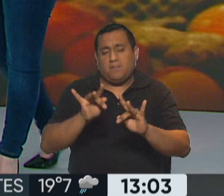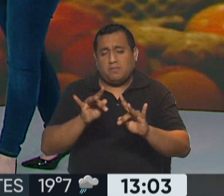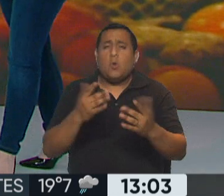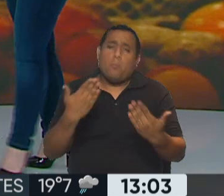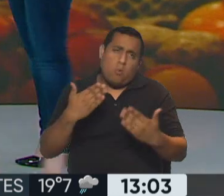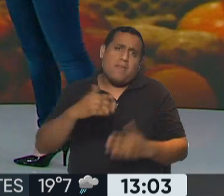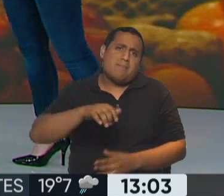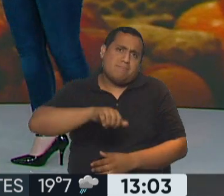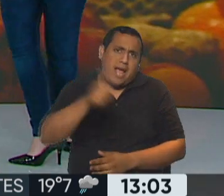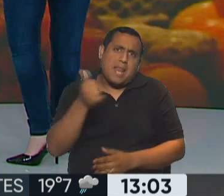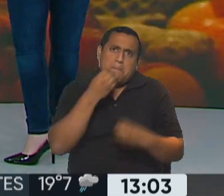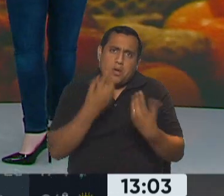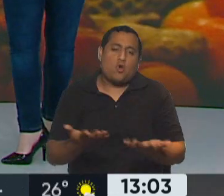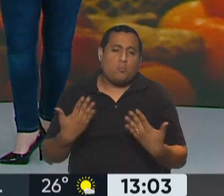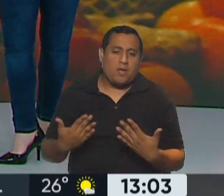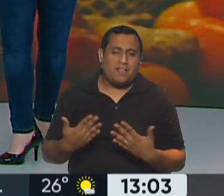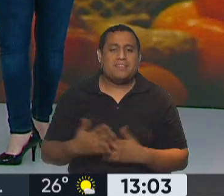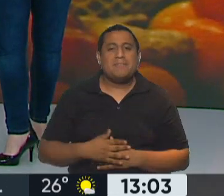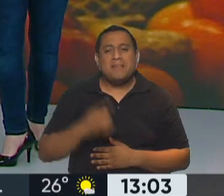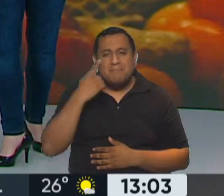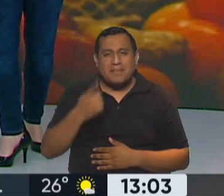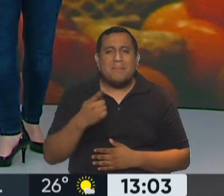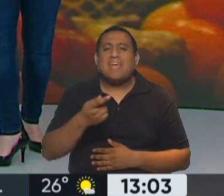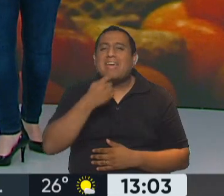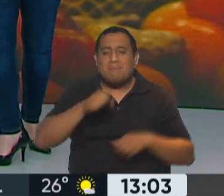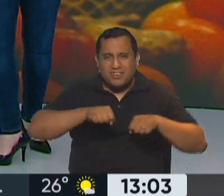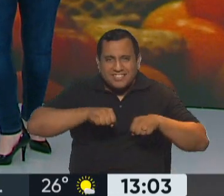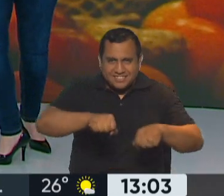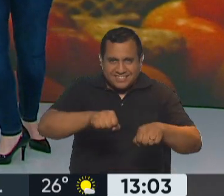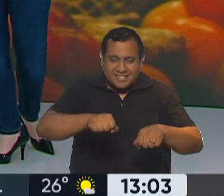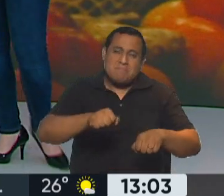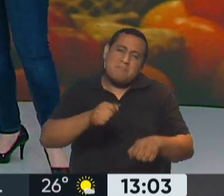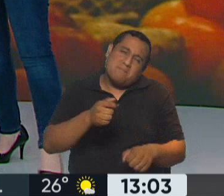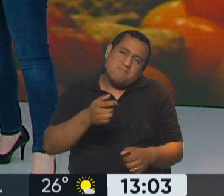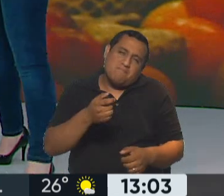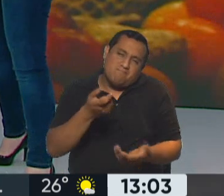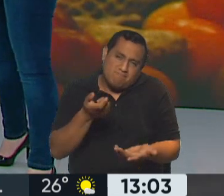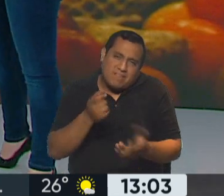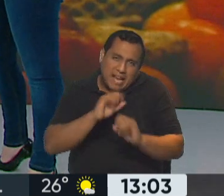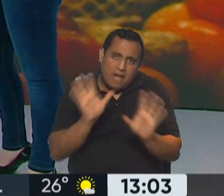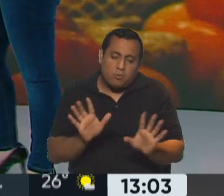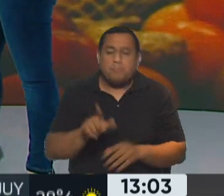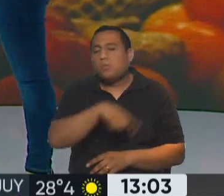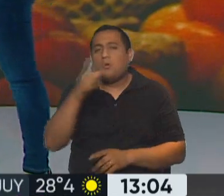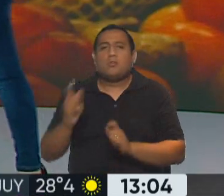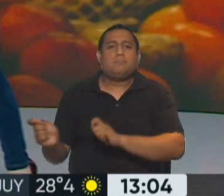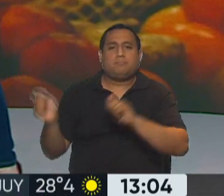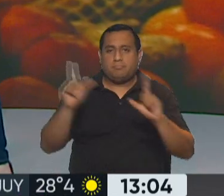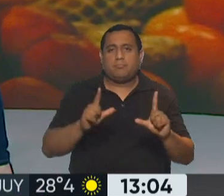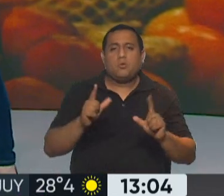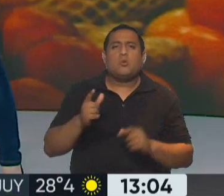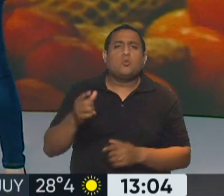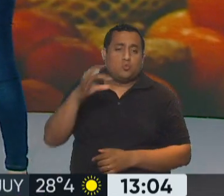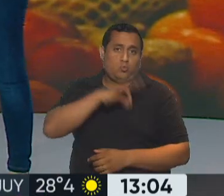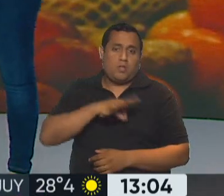Bueno, acá tenemos ejemplos de changuitos, ejemplos gráficos. Avancemos en otra placa. Esta es una suma fija